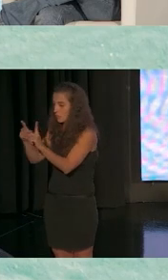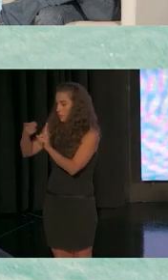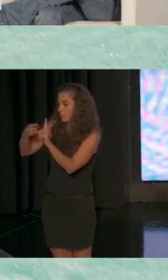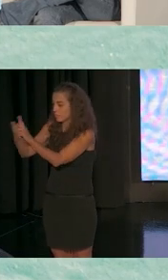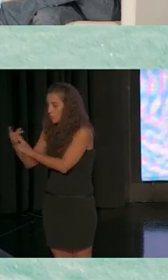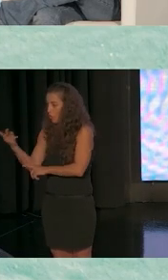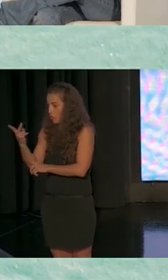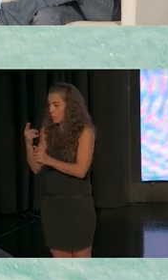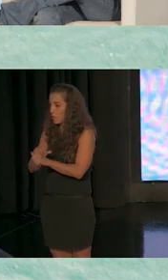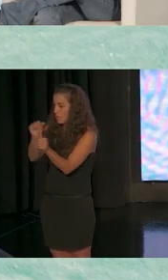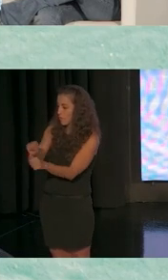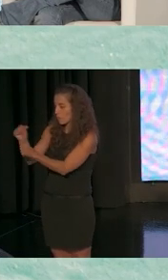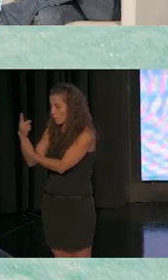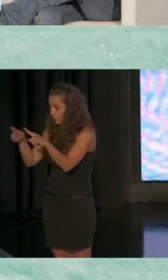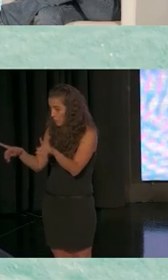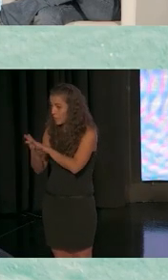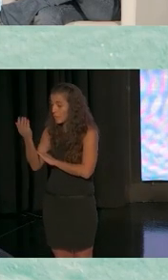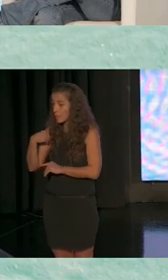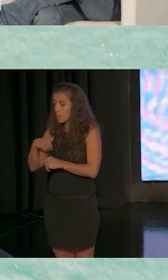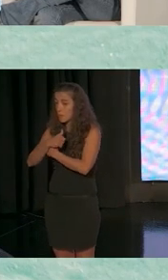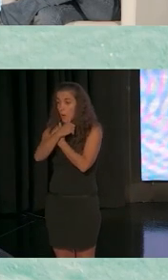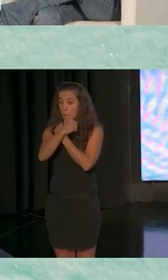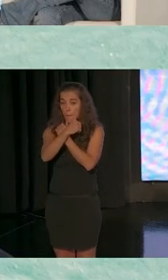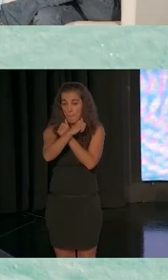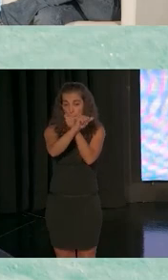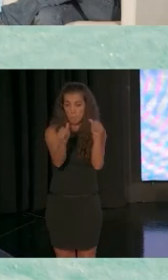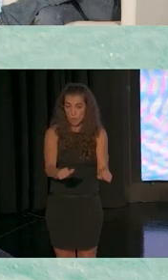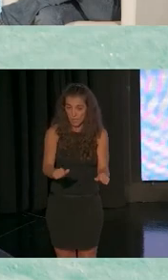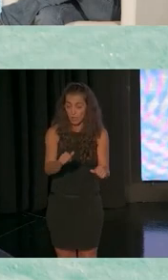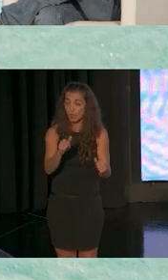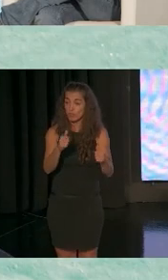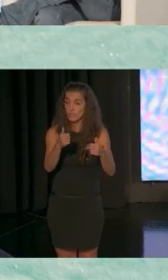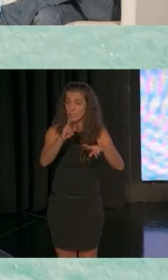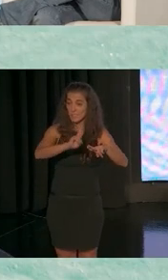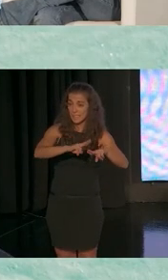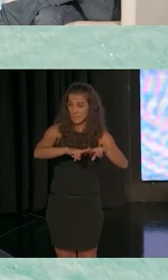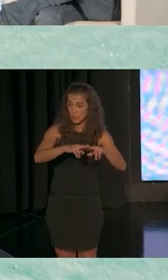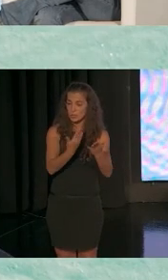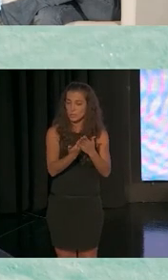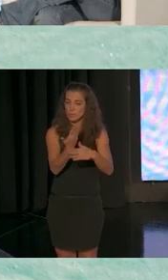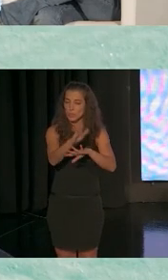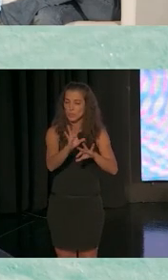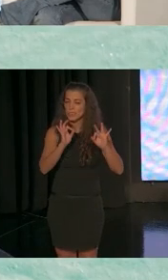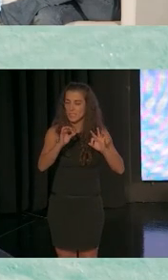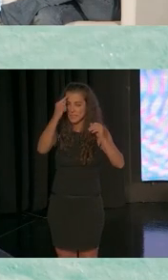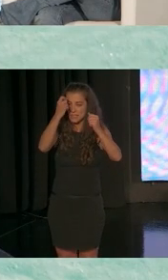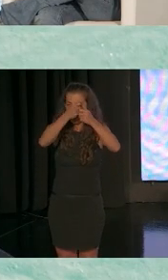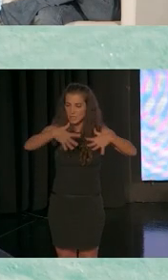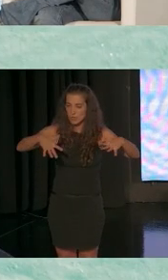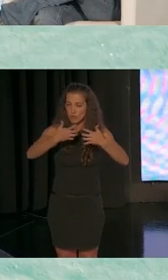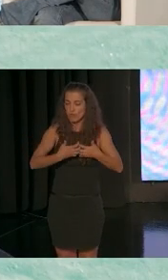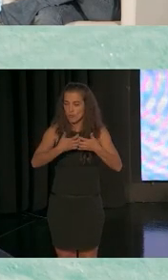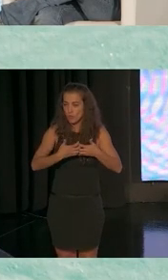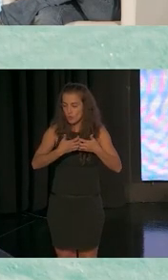diferentes los modelos opacos tienen una propuesta de arquitectura de las funciones psicológicas que se